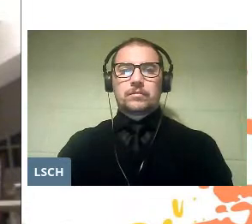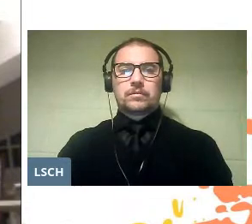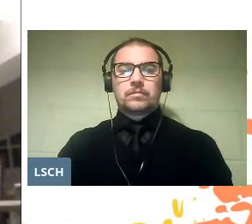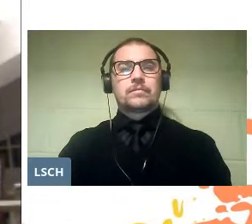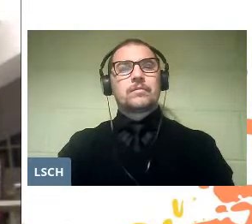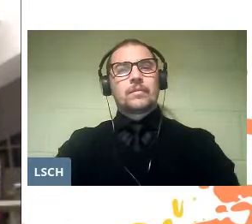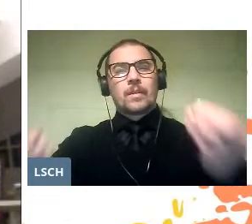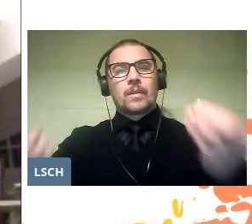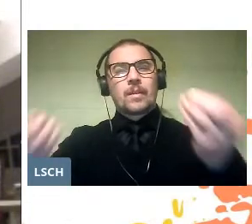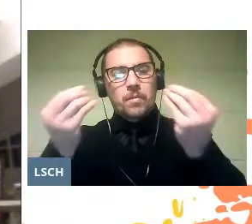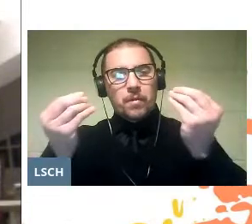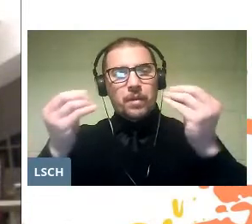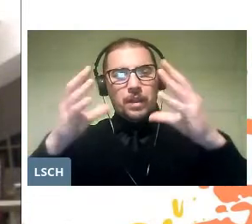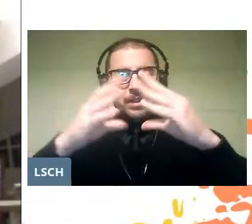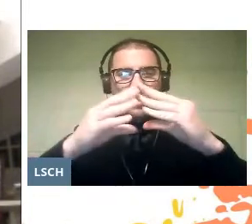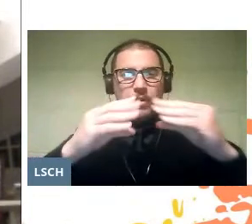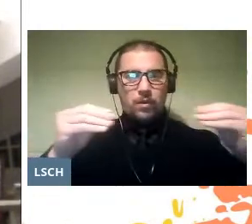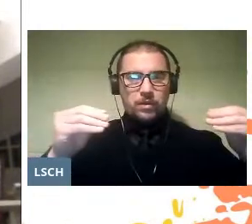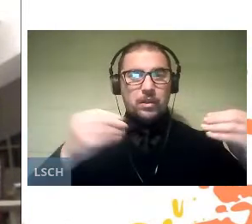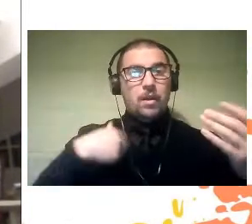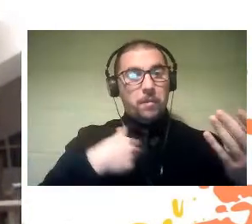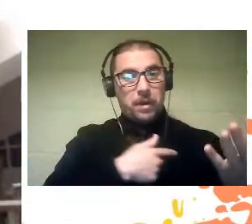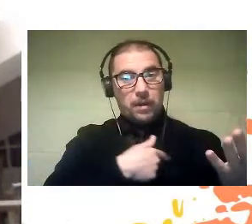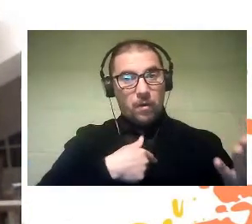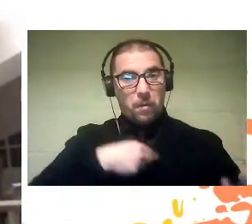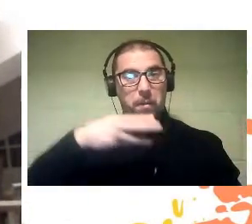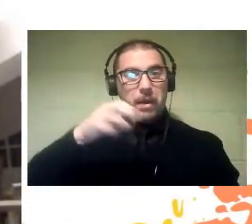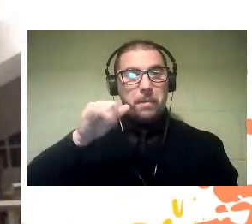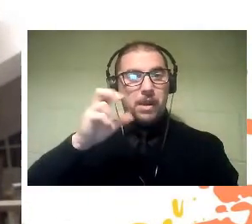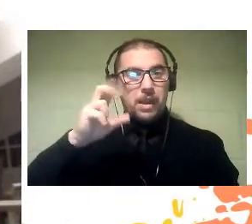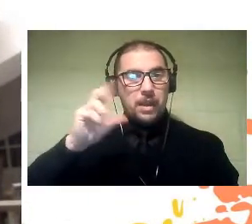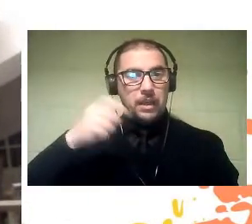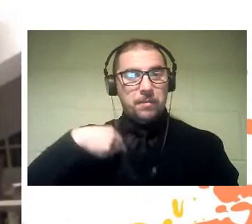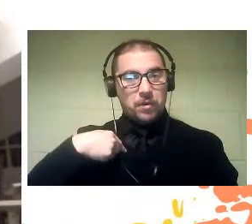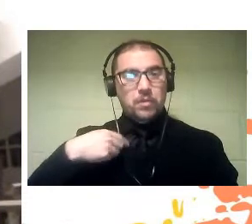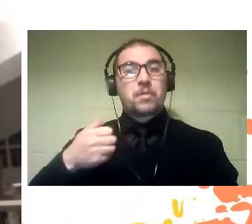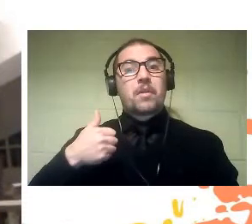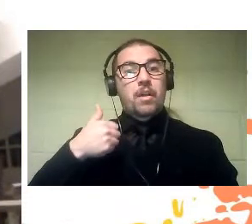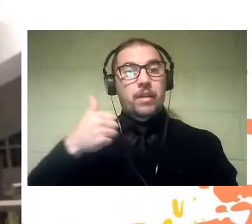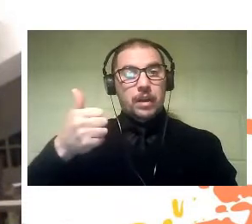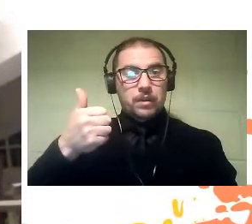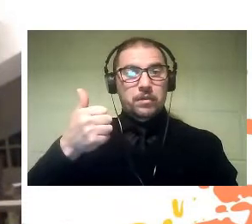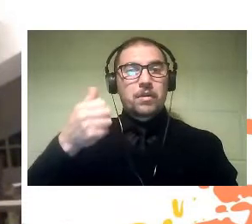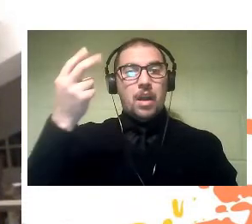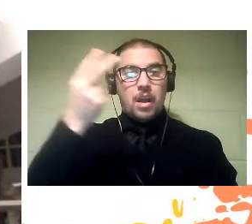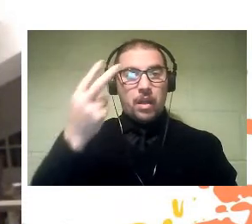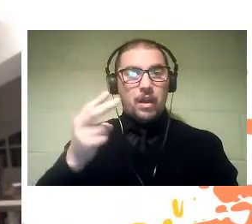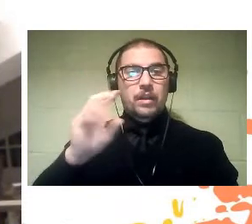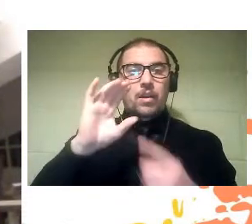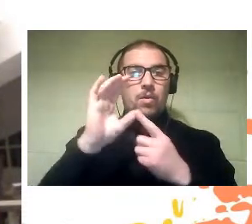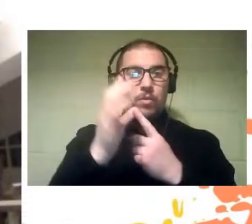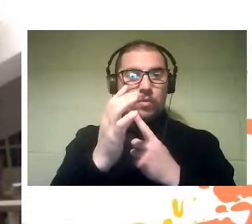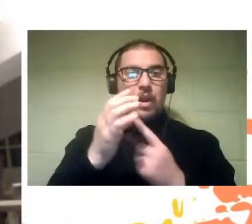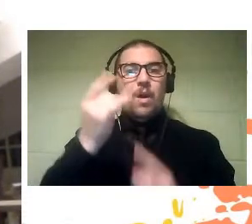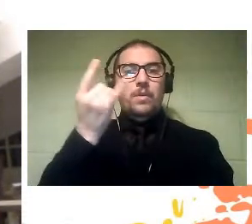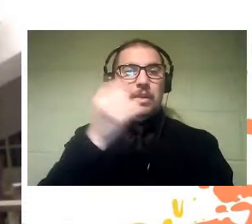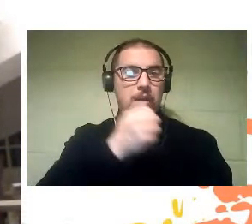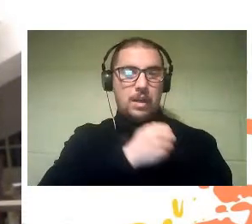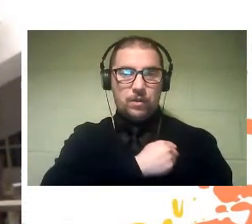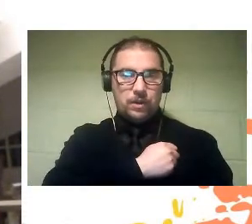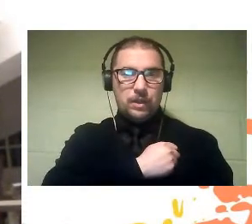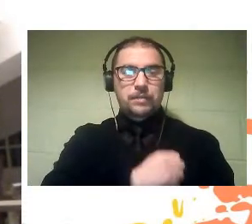Muy buenas noches. Mi nombre es Miriam Singer y soy la directora de Artes y Cultura de la